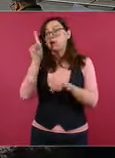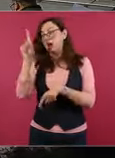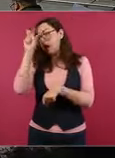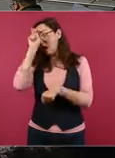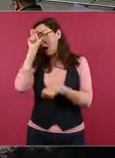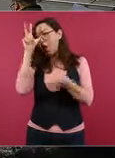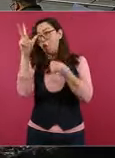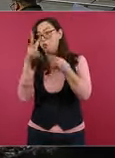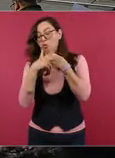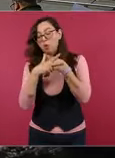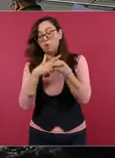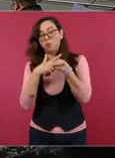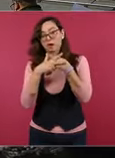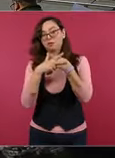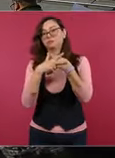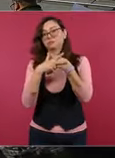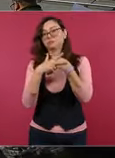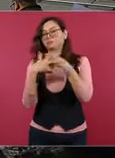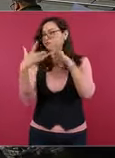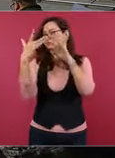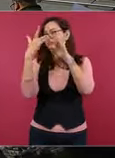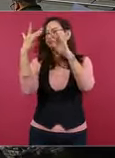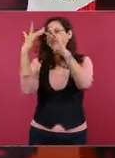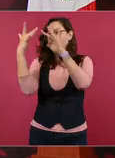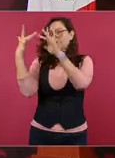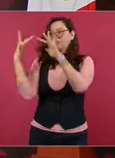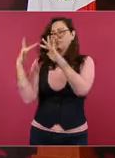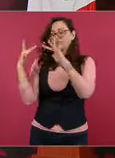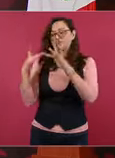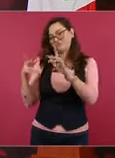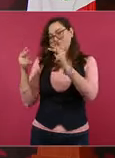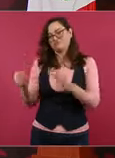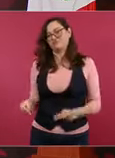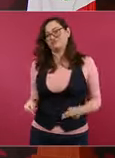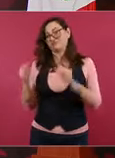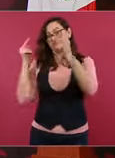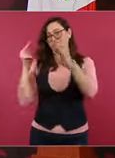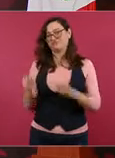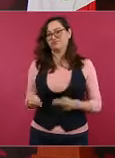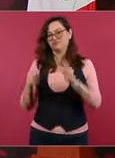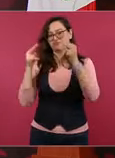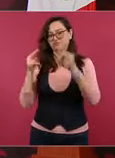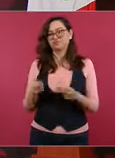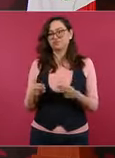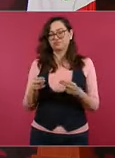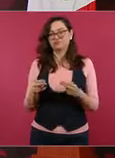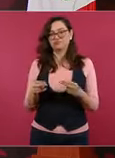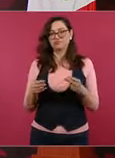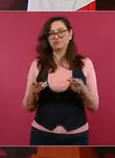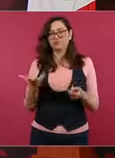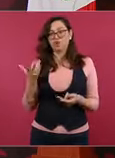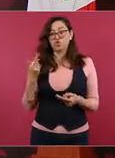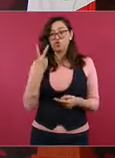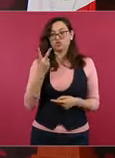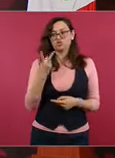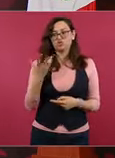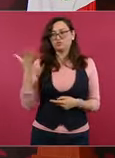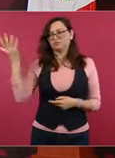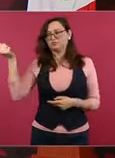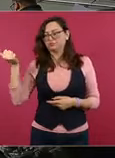con Inglaterra, con Francia, con Alemania, para equilibrar.